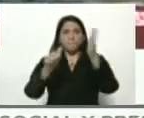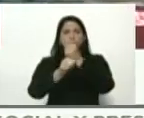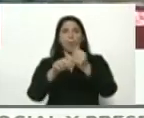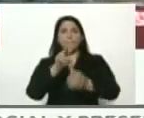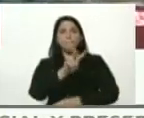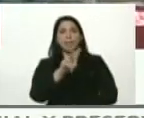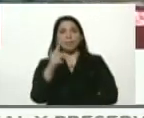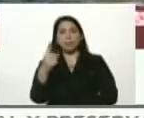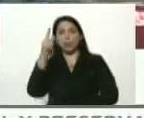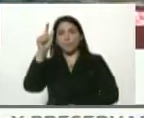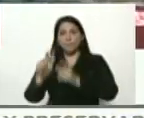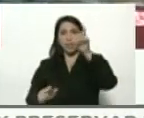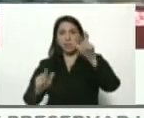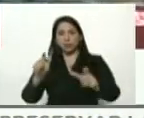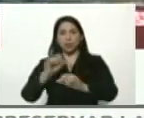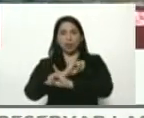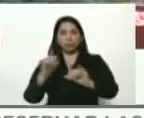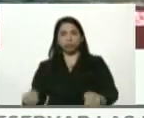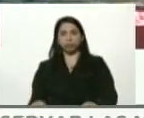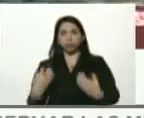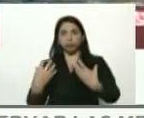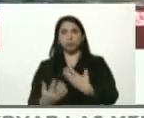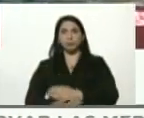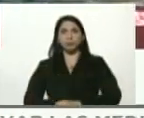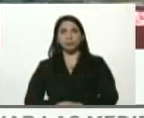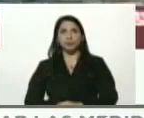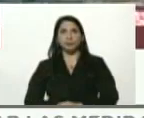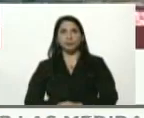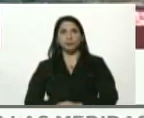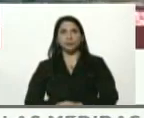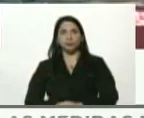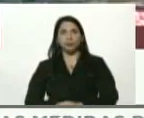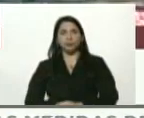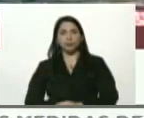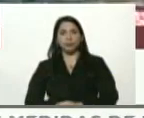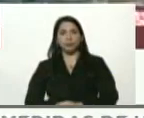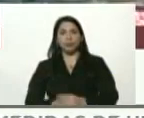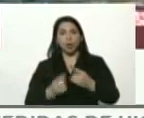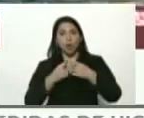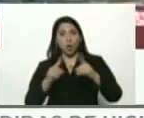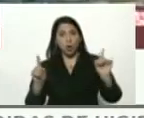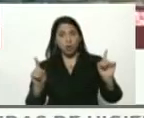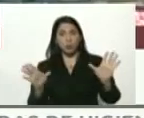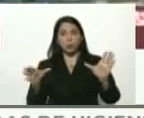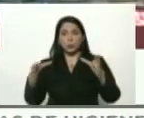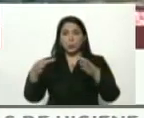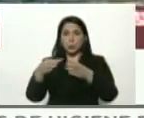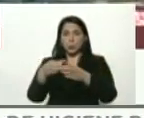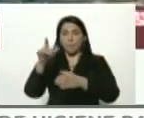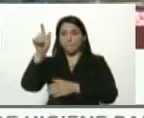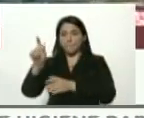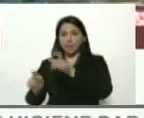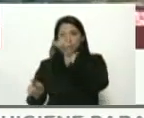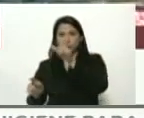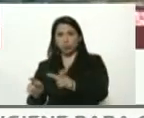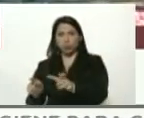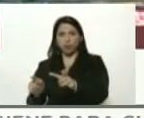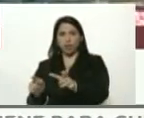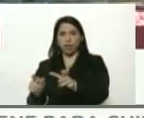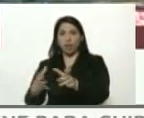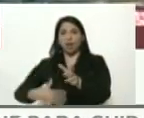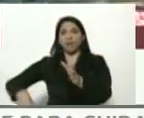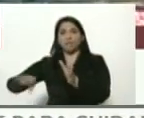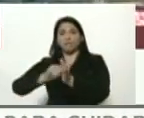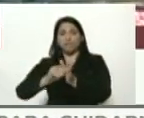21 personas contagiadas. Luego tenemos, en el caso de personas que